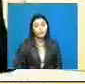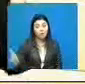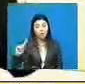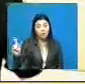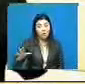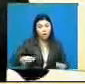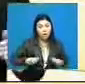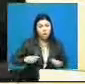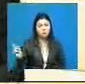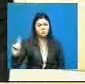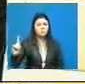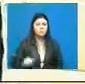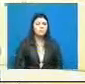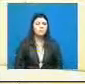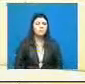es inaceptable.